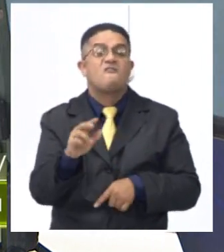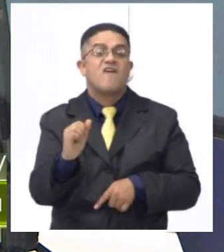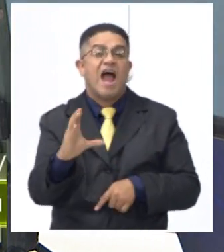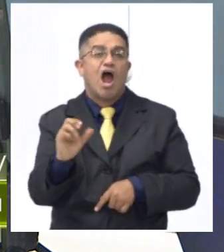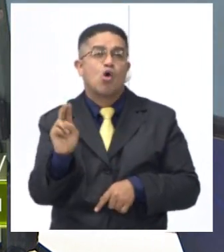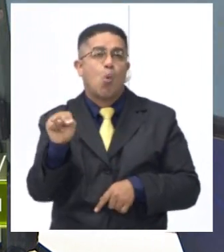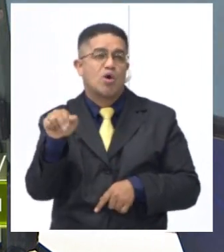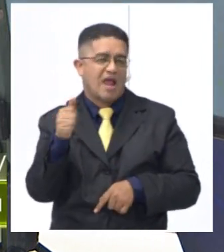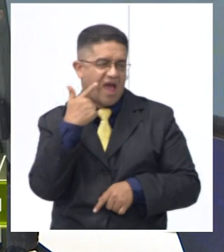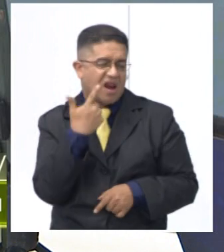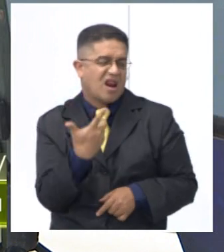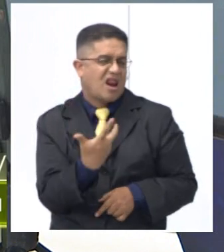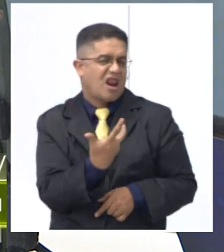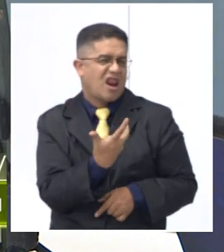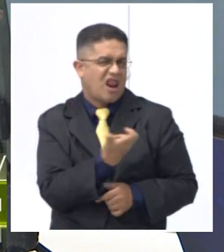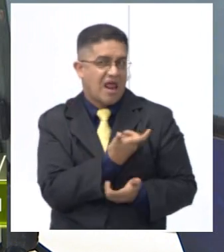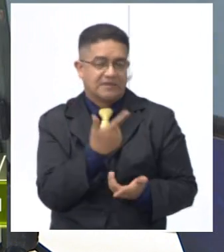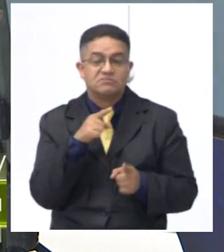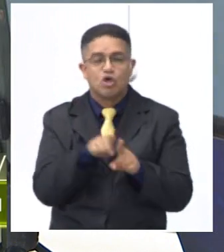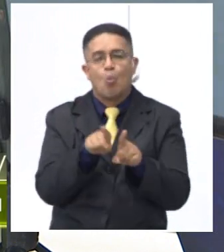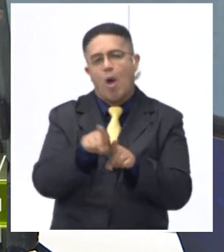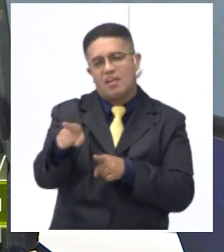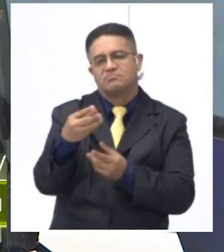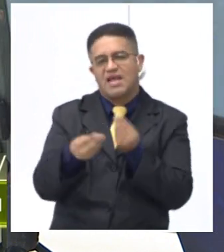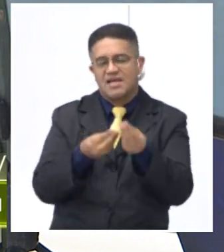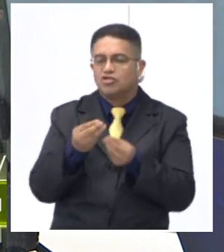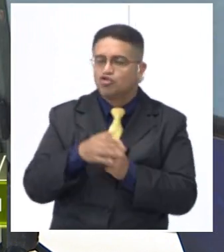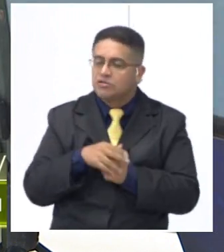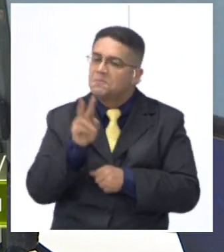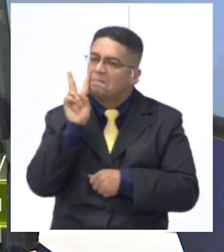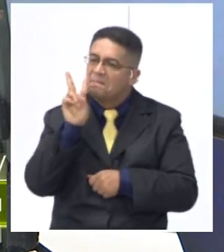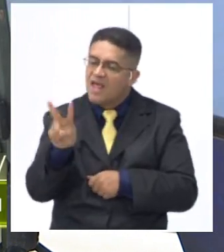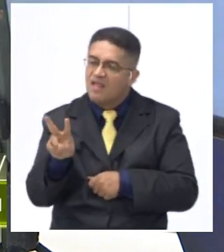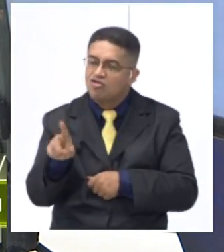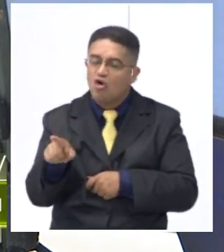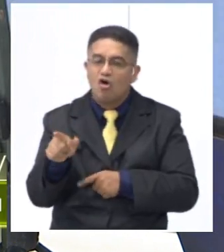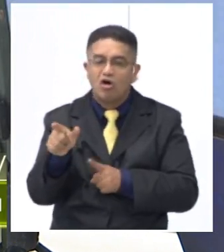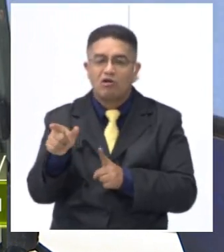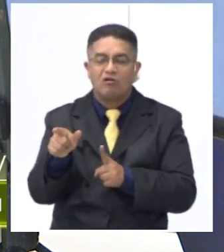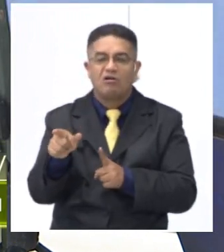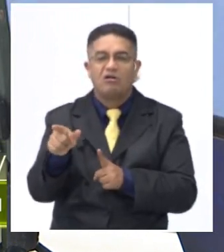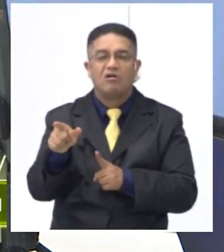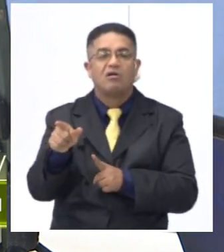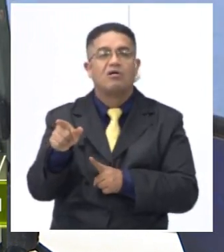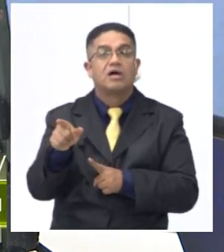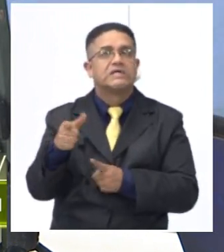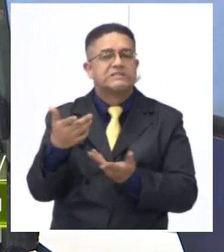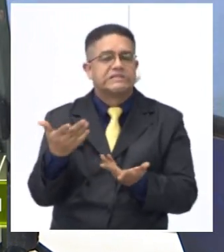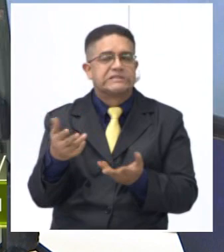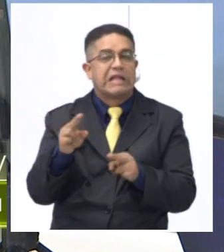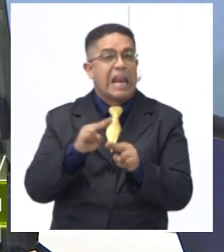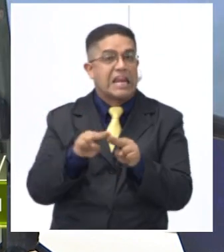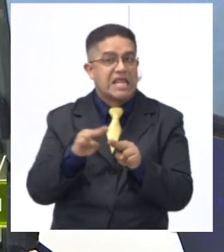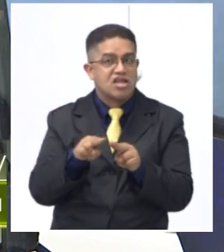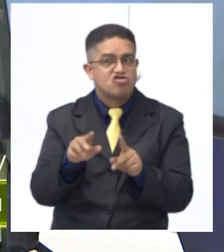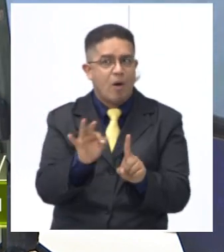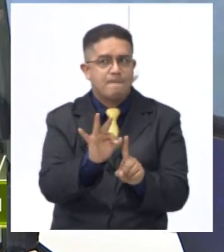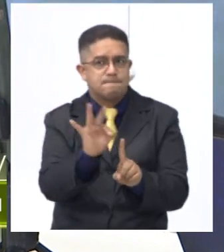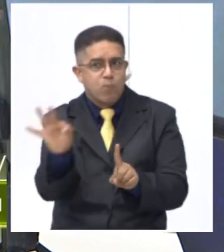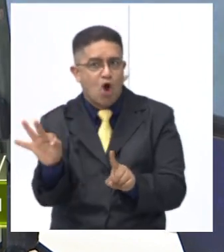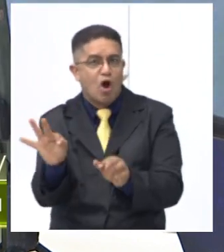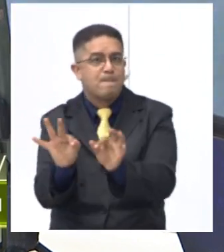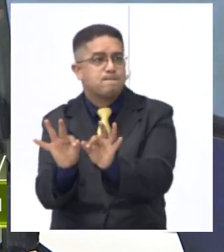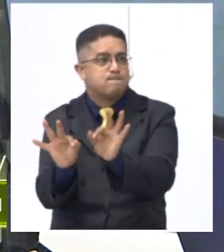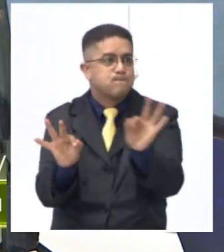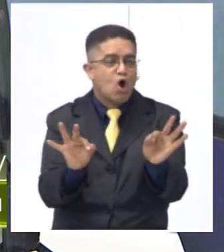como posteriormente lo hizo él en esa expedición de La Coruña, donde era de niñito a niñito. Esta es una historia